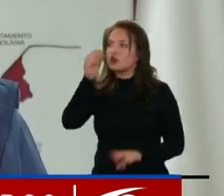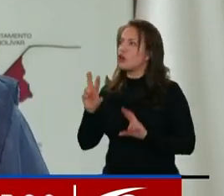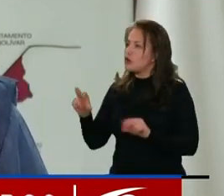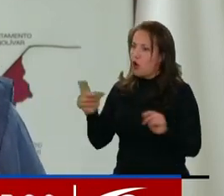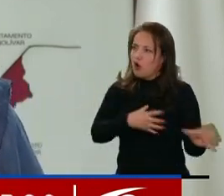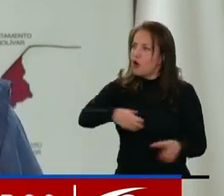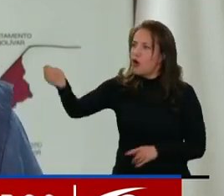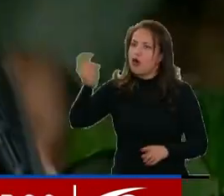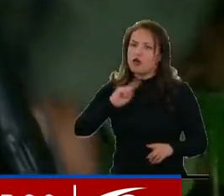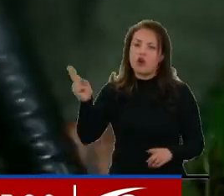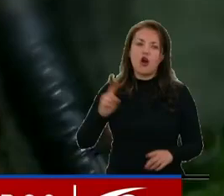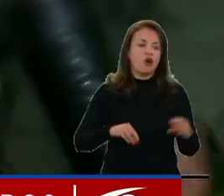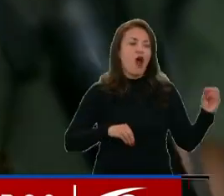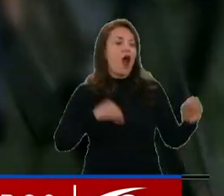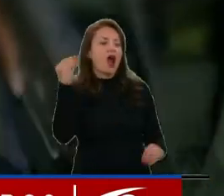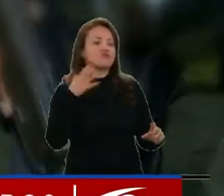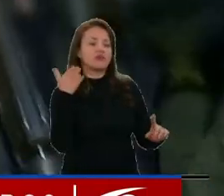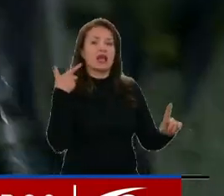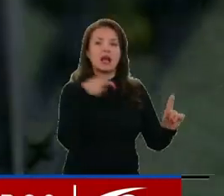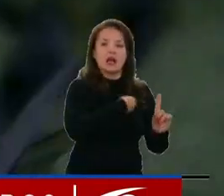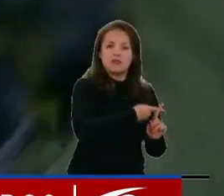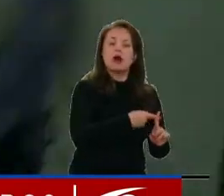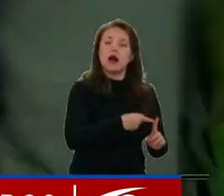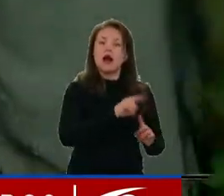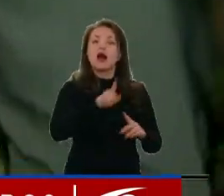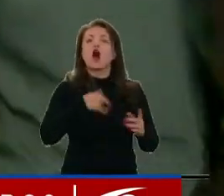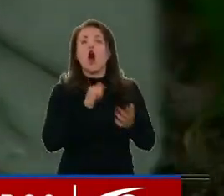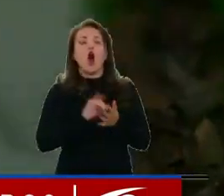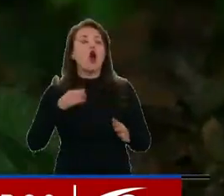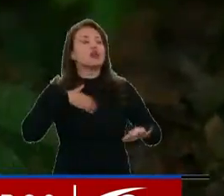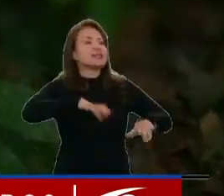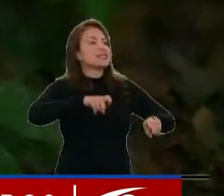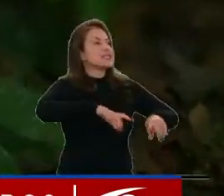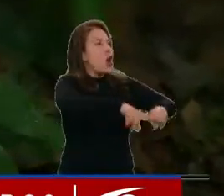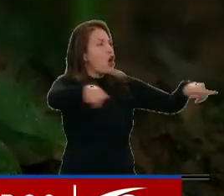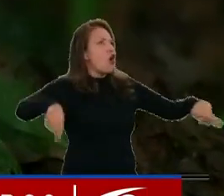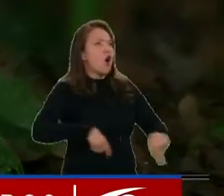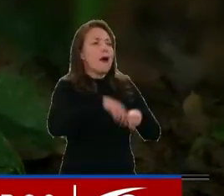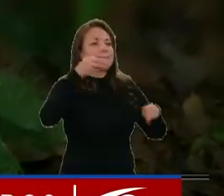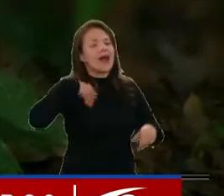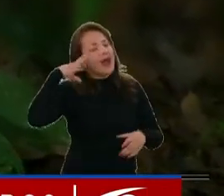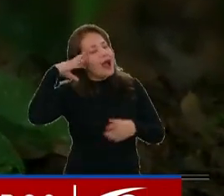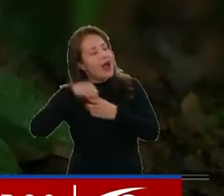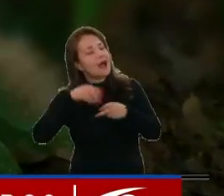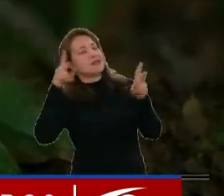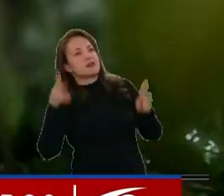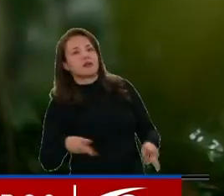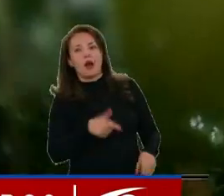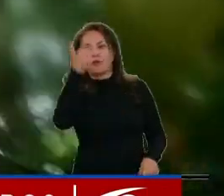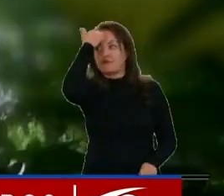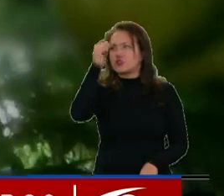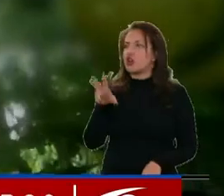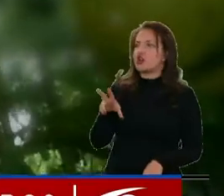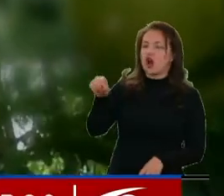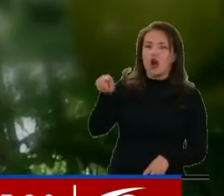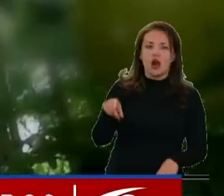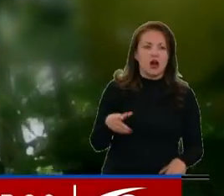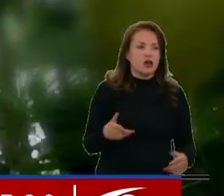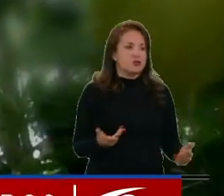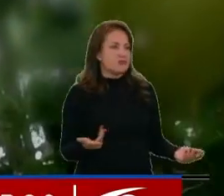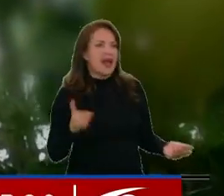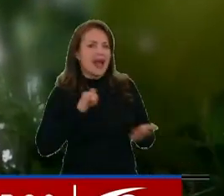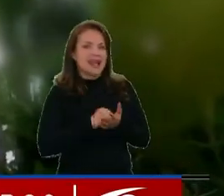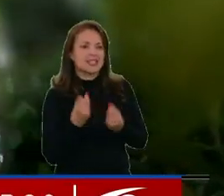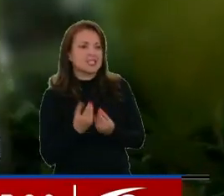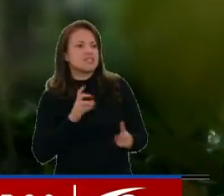niega Necesito las instalaciones para que mis hombres descansen y el profesor se niega Necesito que por favor